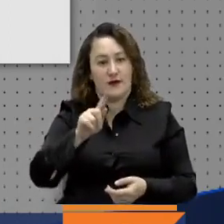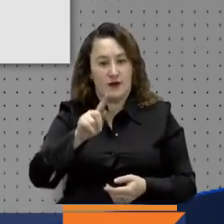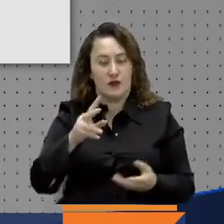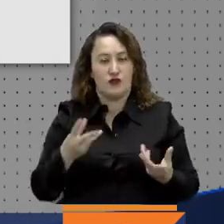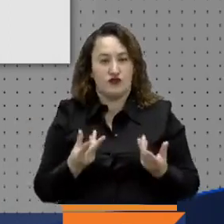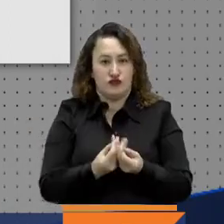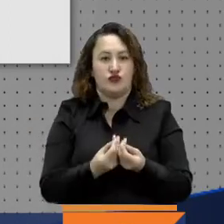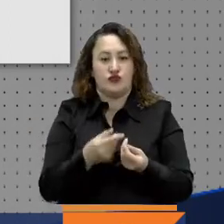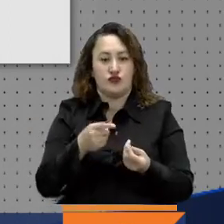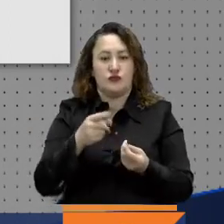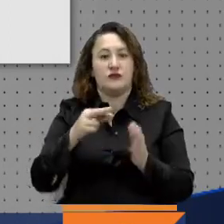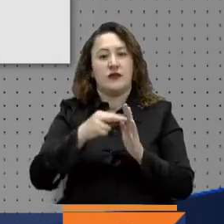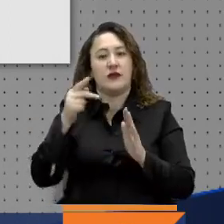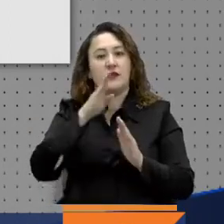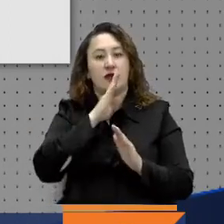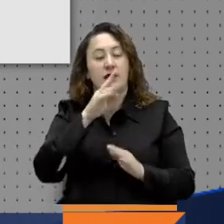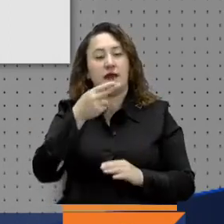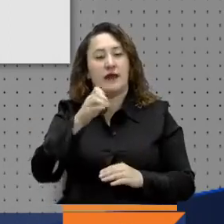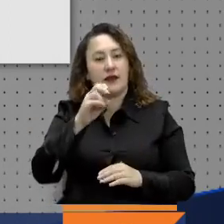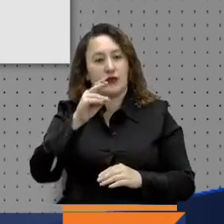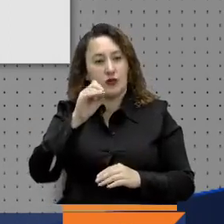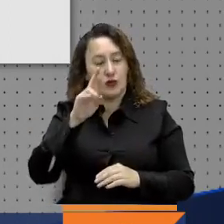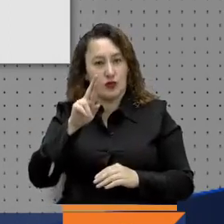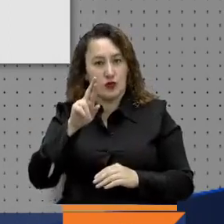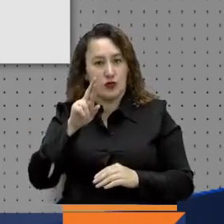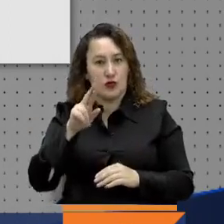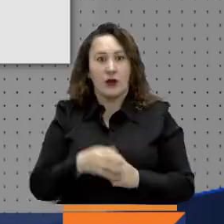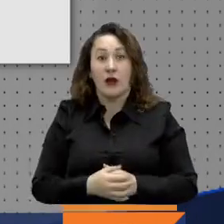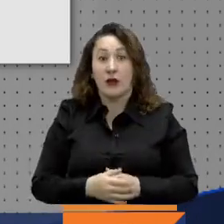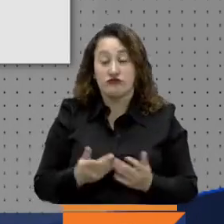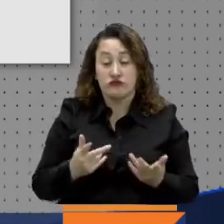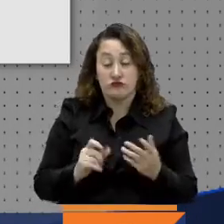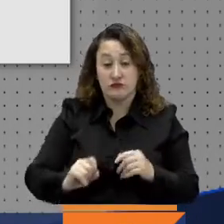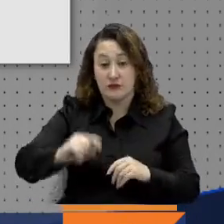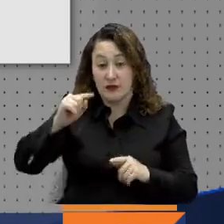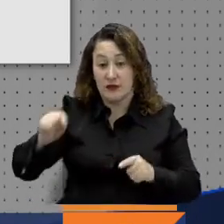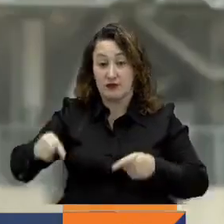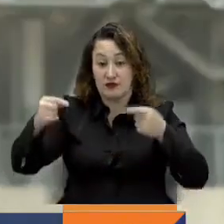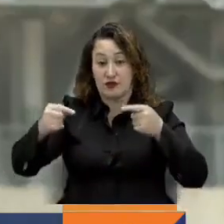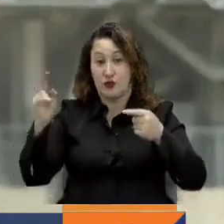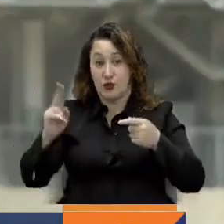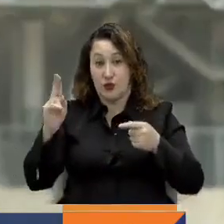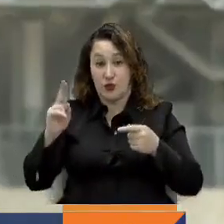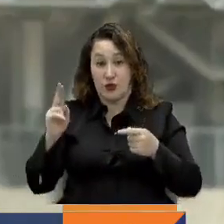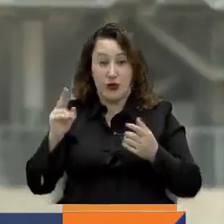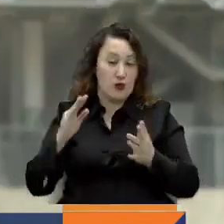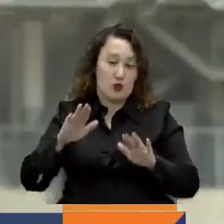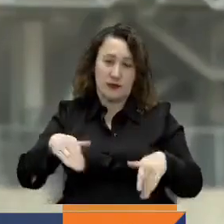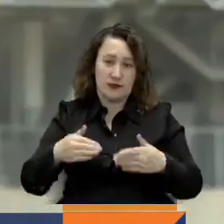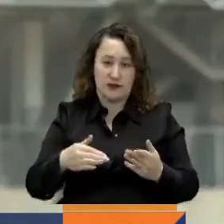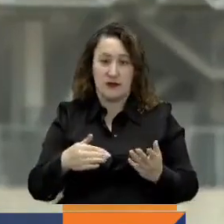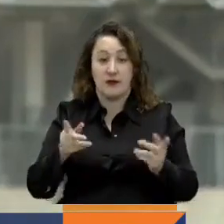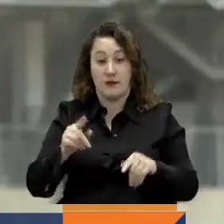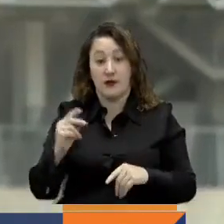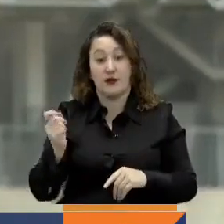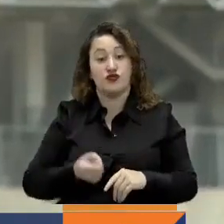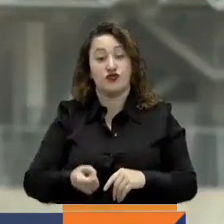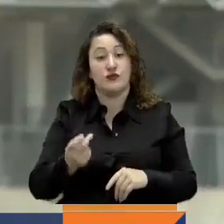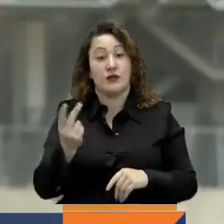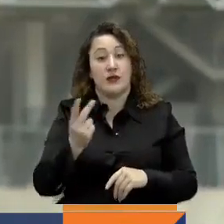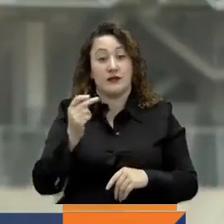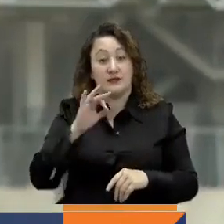dirigido por el técnico Héctor Cárdenas, así que no estará entonces para este primer duelo ante Uruguay y para el duelo de este viernes 3 de febrero ante